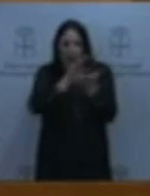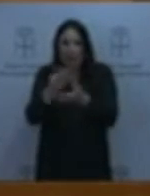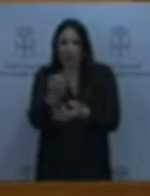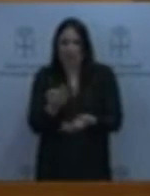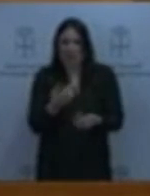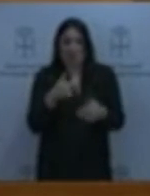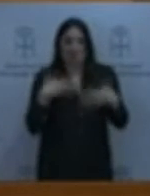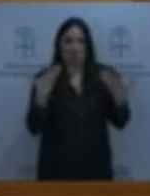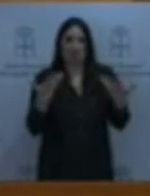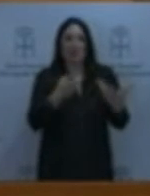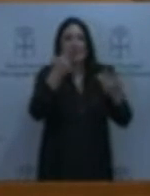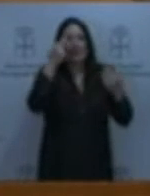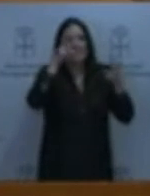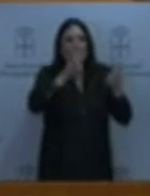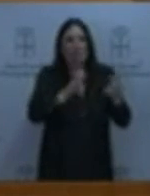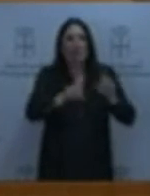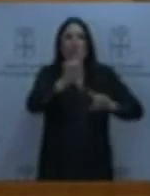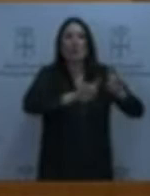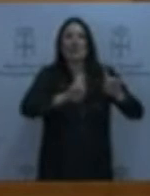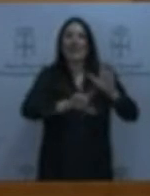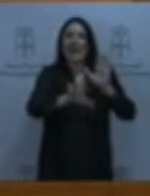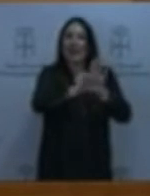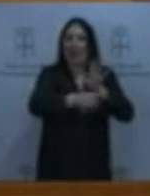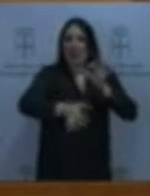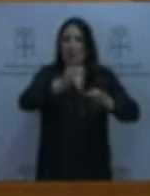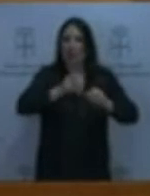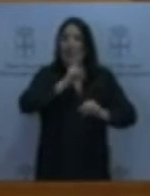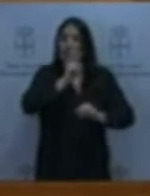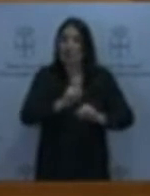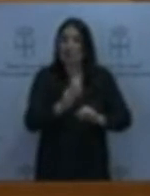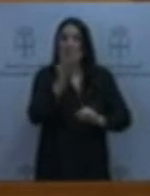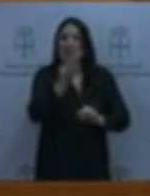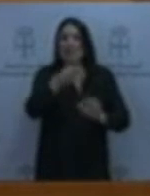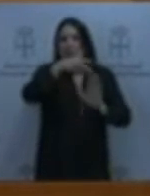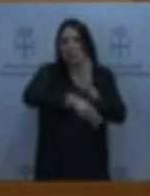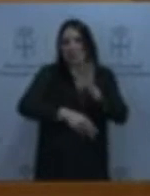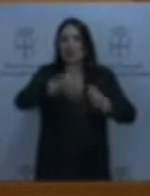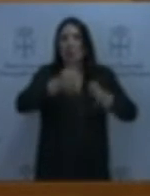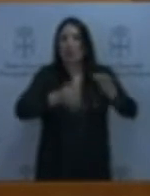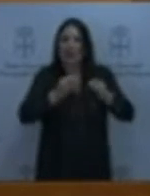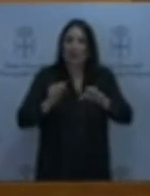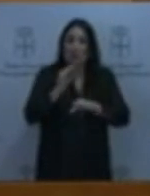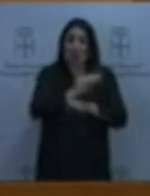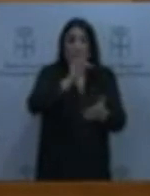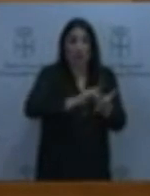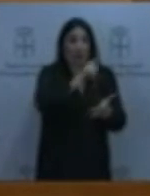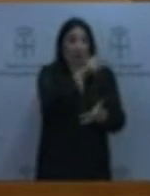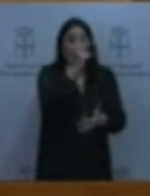la problemática legal y jurídica de la Fundación y del régimen jurídico de las subvenciones cuando adquirió ese compromiso.